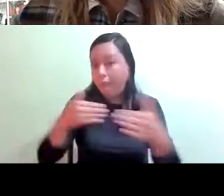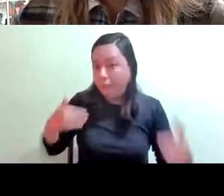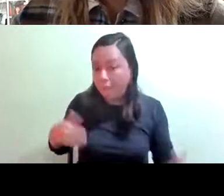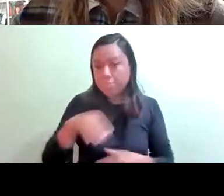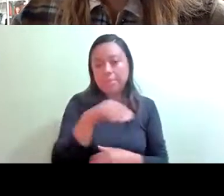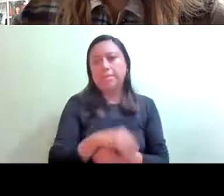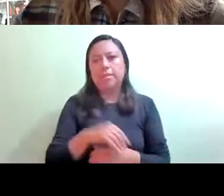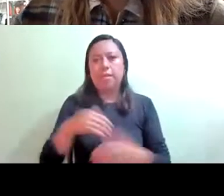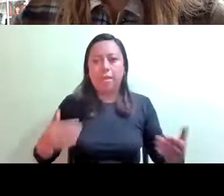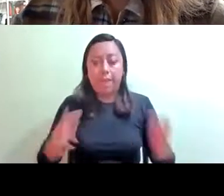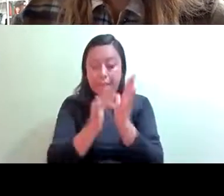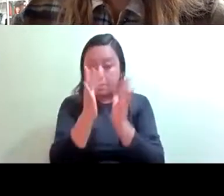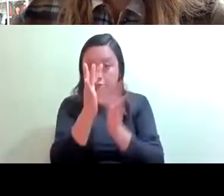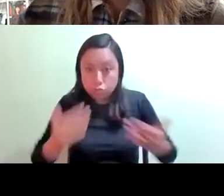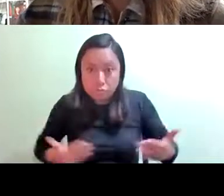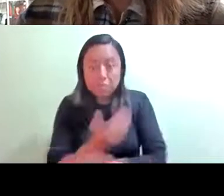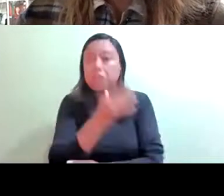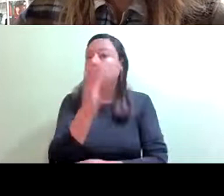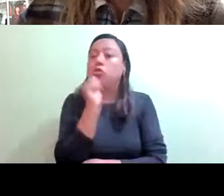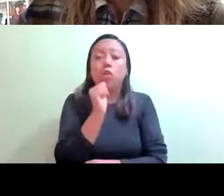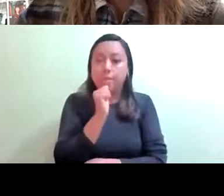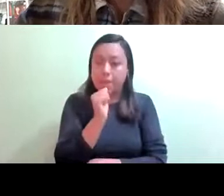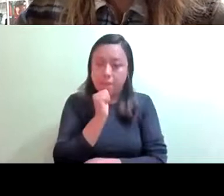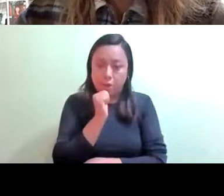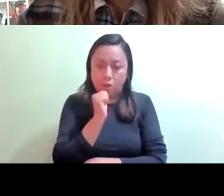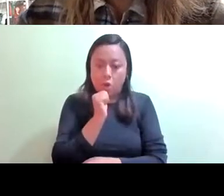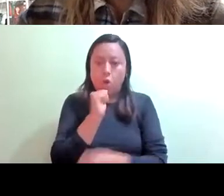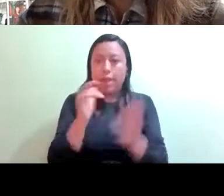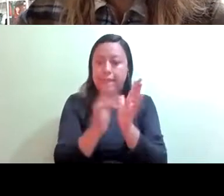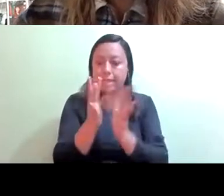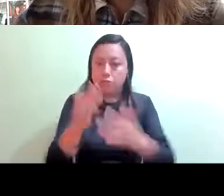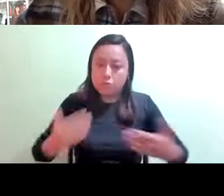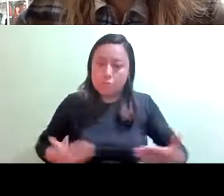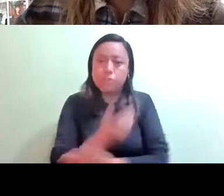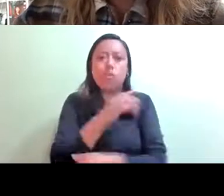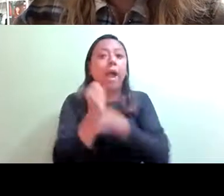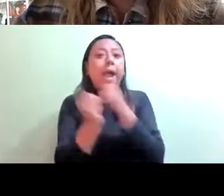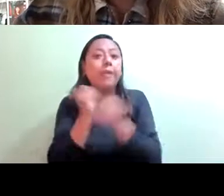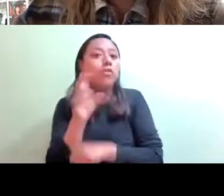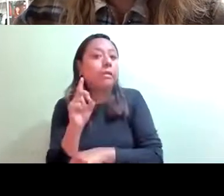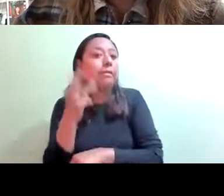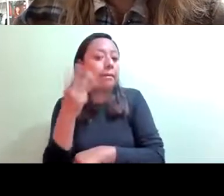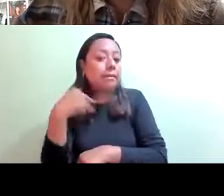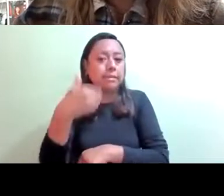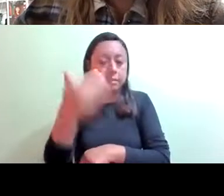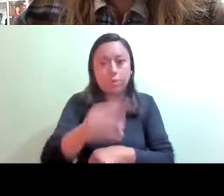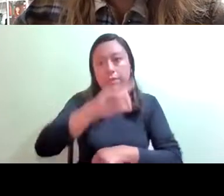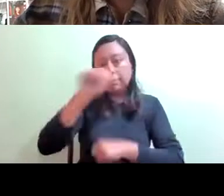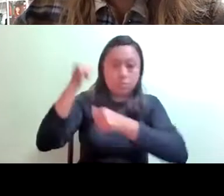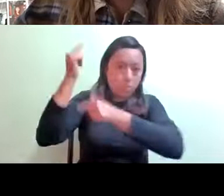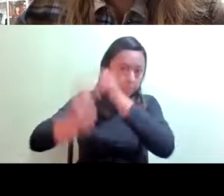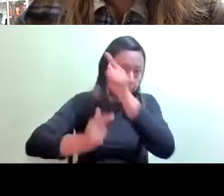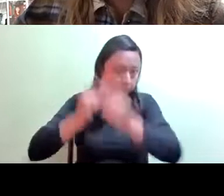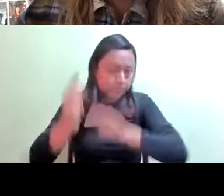Cristo, luego por el año 30 y tantos después de Cristo, y luego en el medievo, y luego en